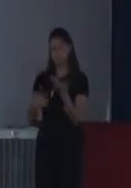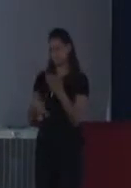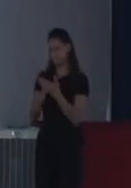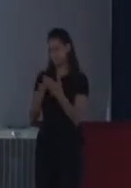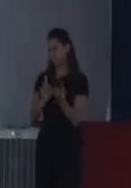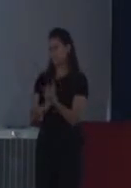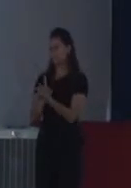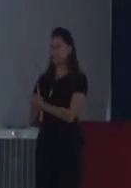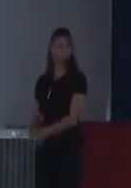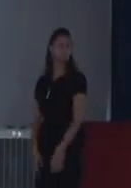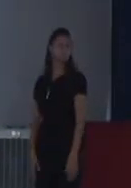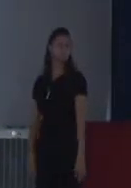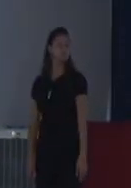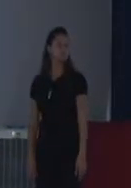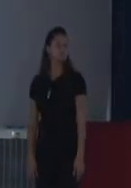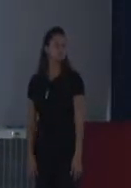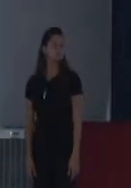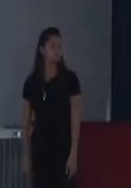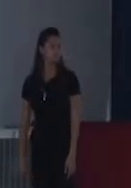nos seguimos encontrando.